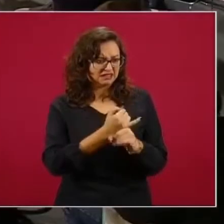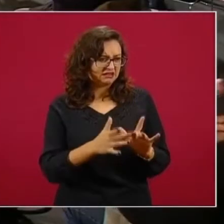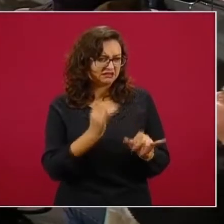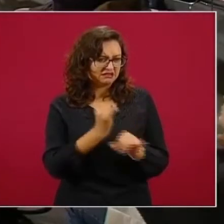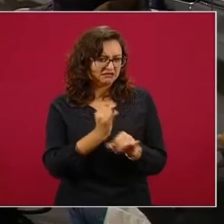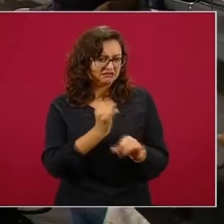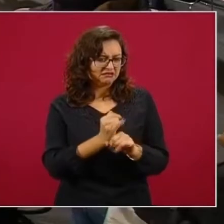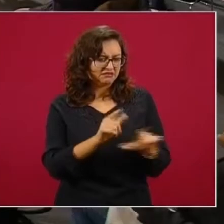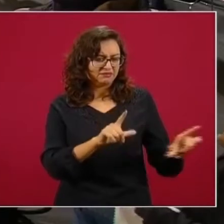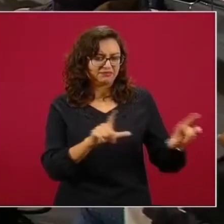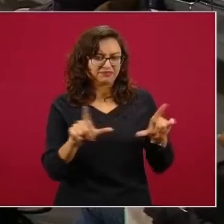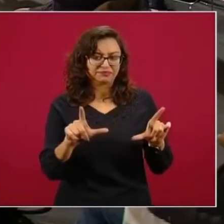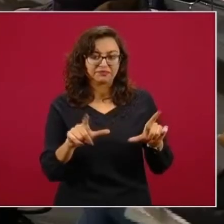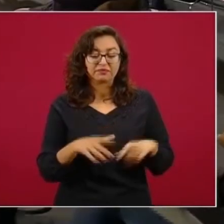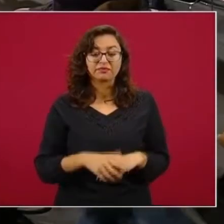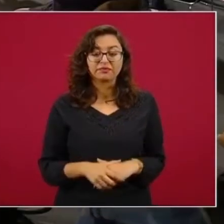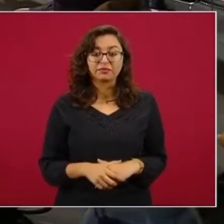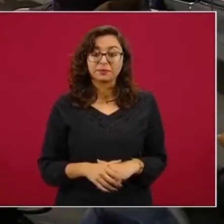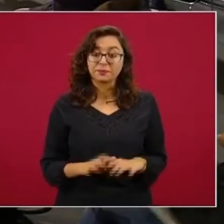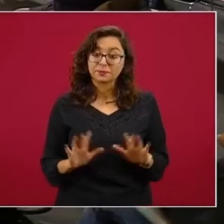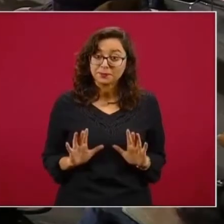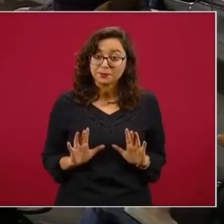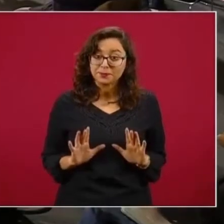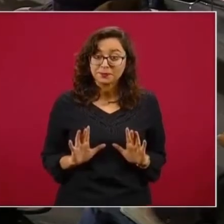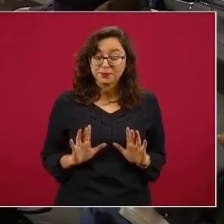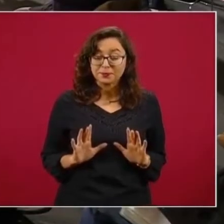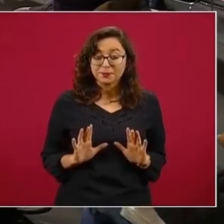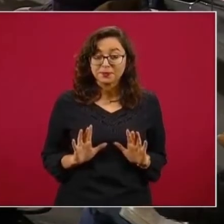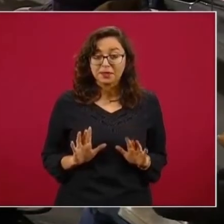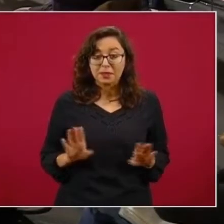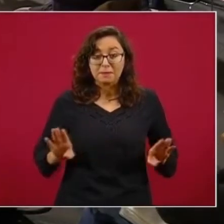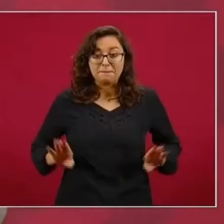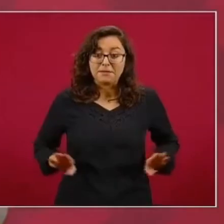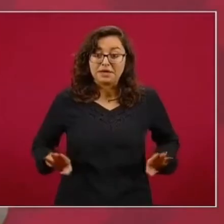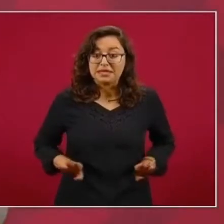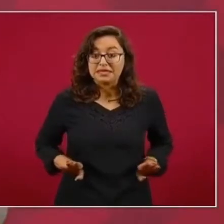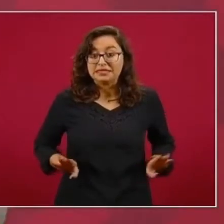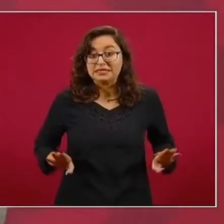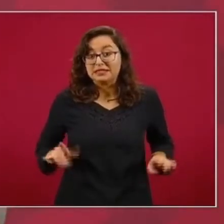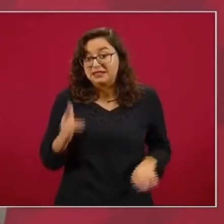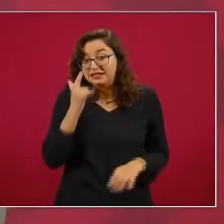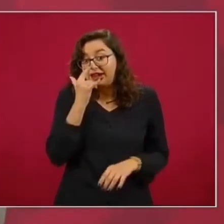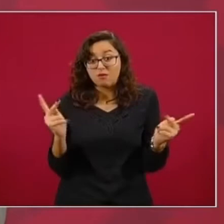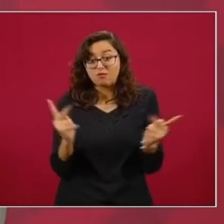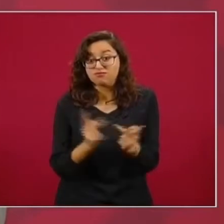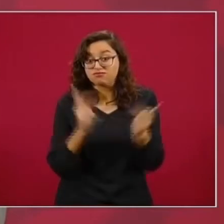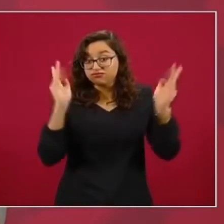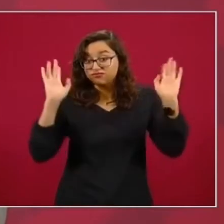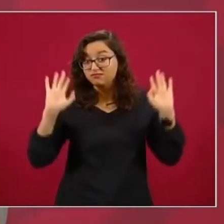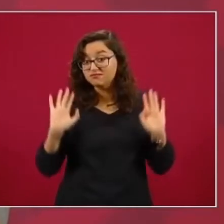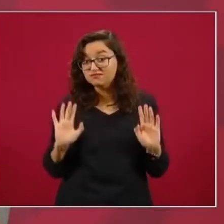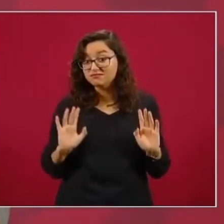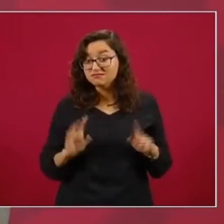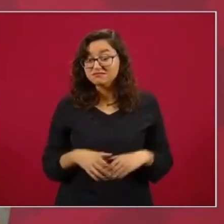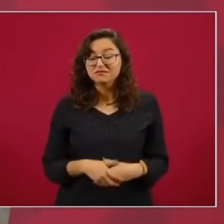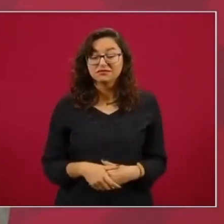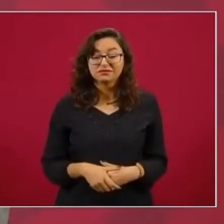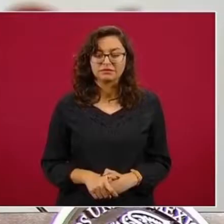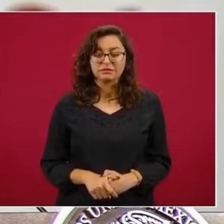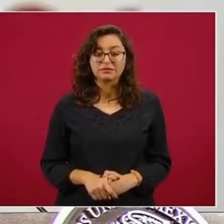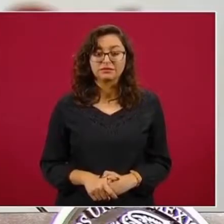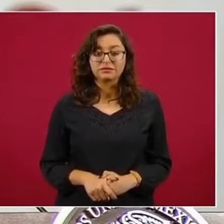está, es pura coincidencia, seguramente, pero van a ver el